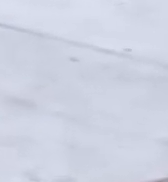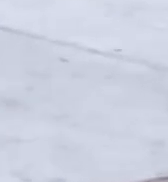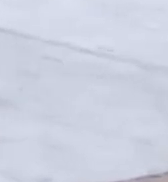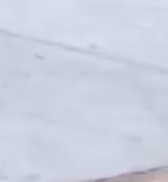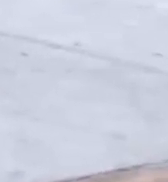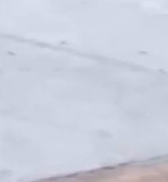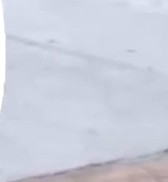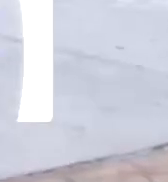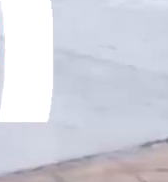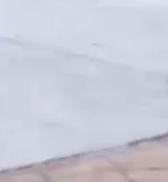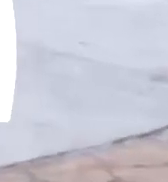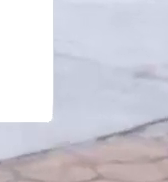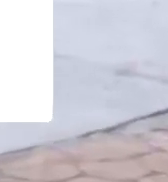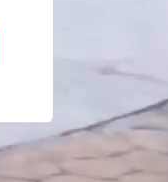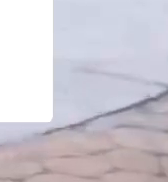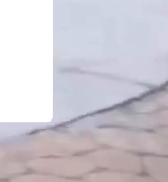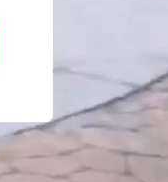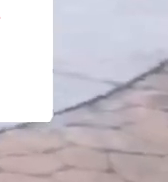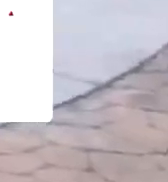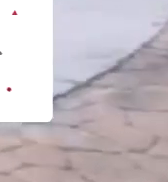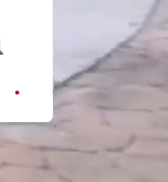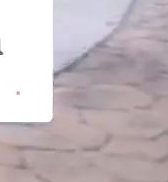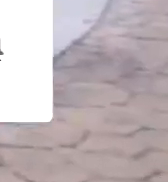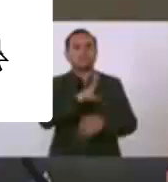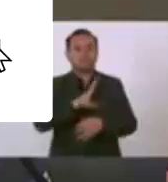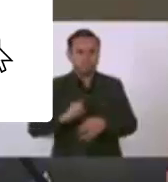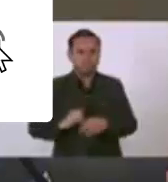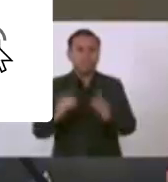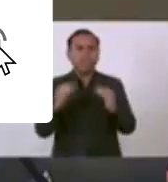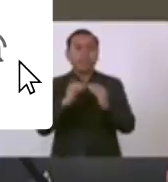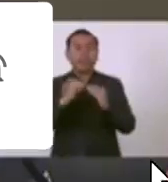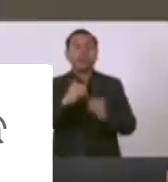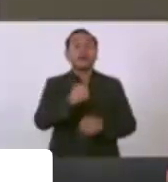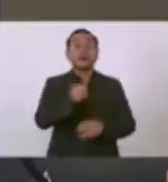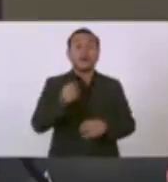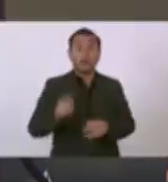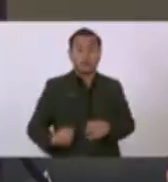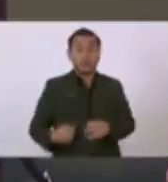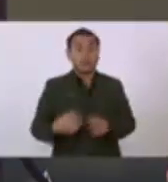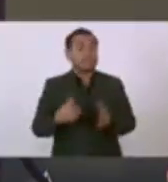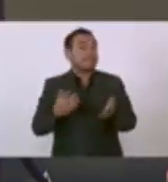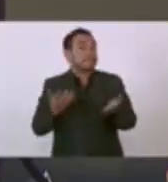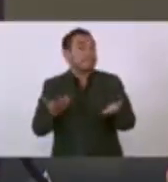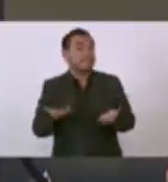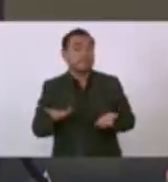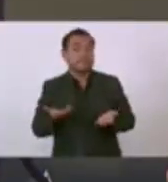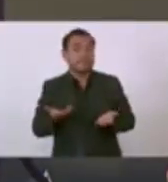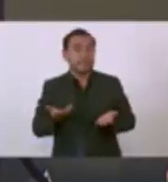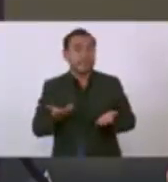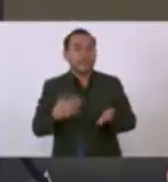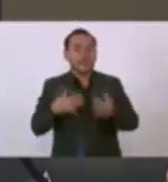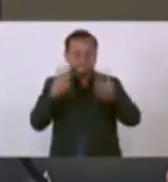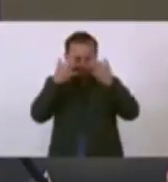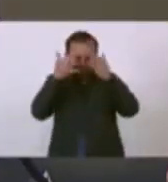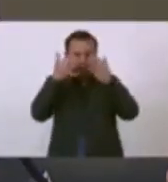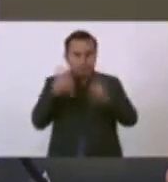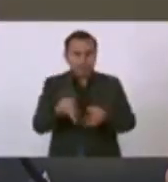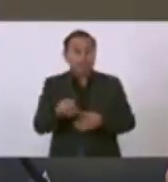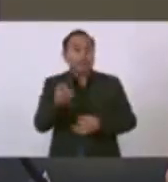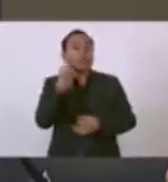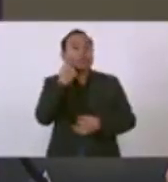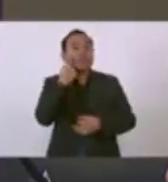ante la preocupación por la propagación de el coronavirus a nivel mundial el presidente de la juve que le decretó cuarentena nacional algunos salvadoreños